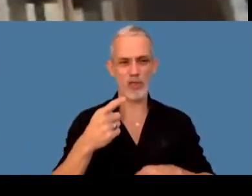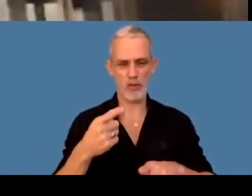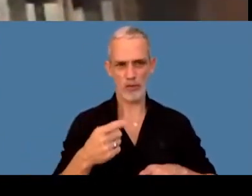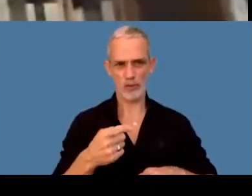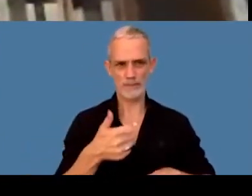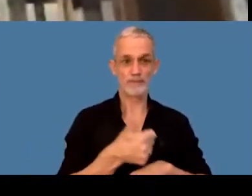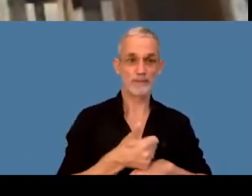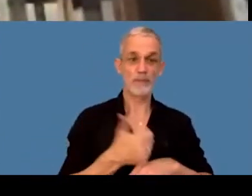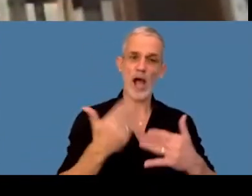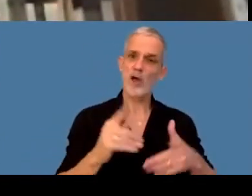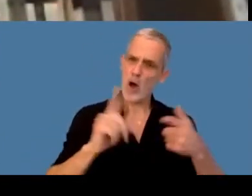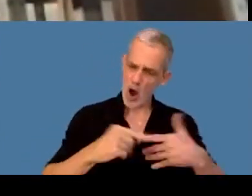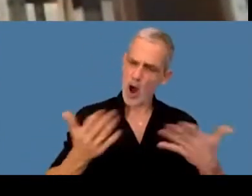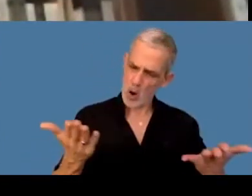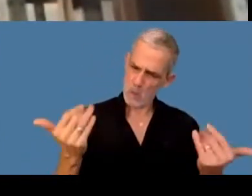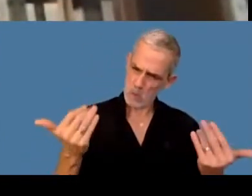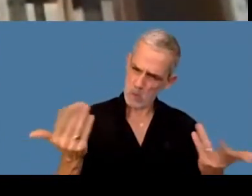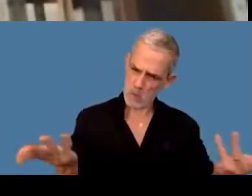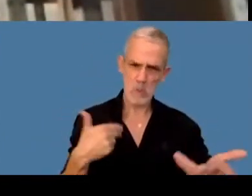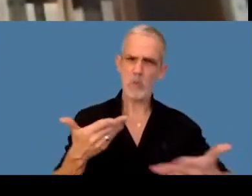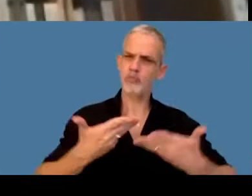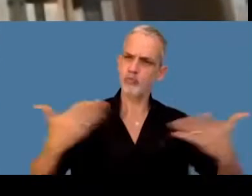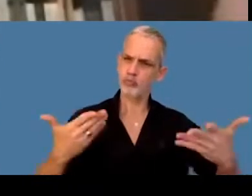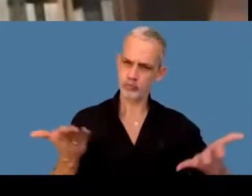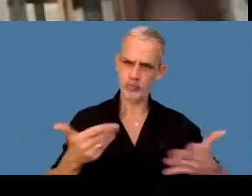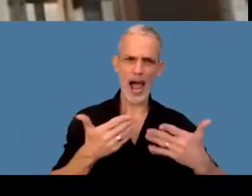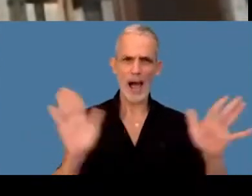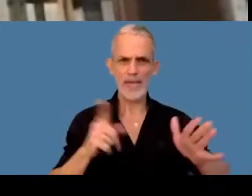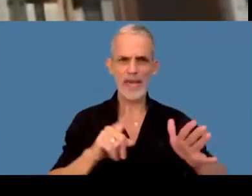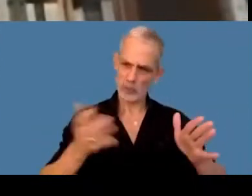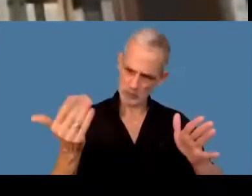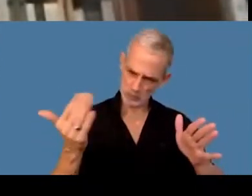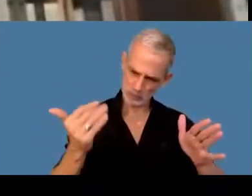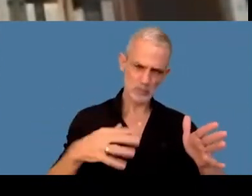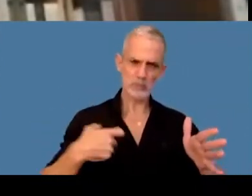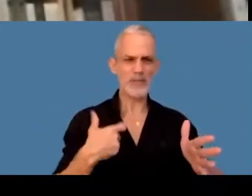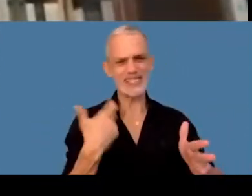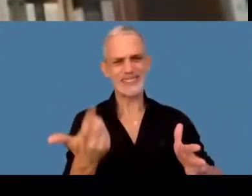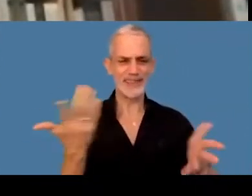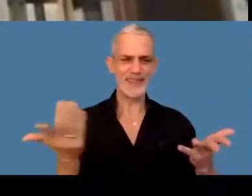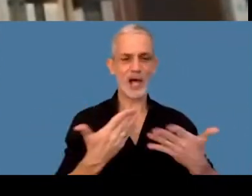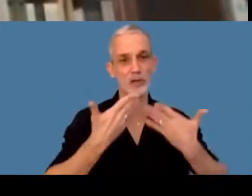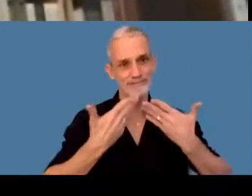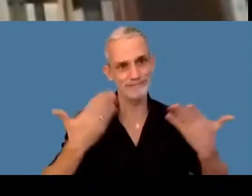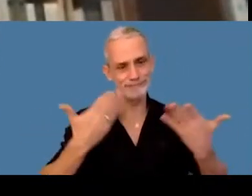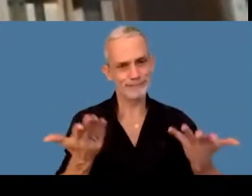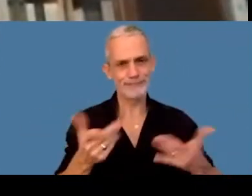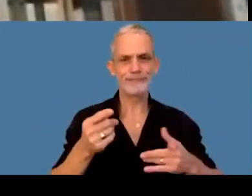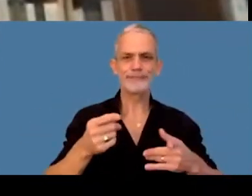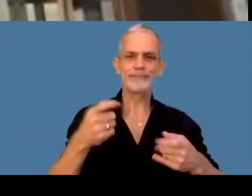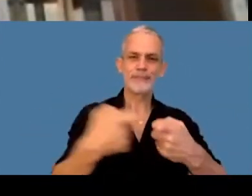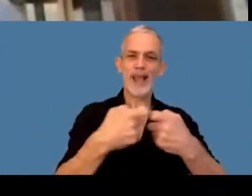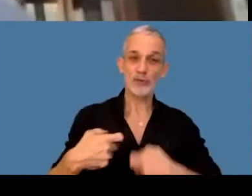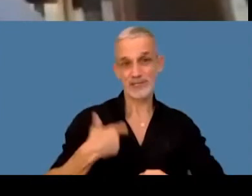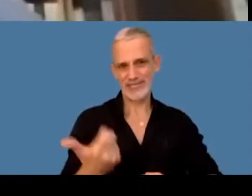una buena predisposición o es amigable, por decirlo de una palabra gastada, hacia las organizaciones sindicales